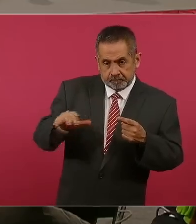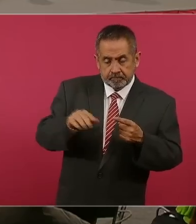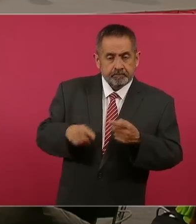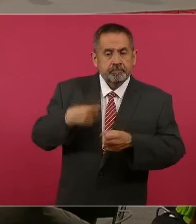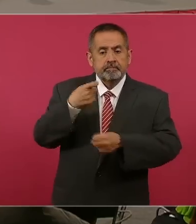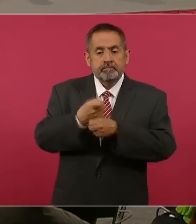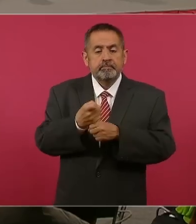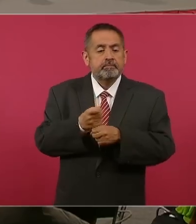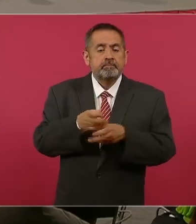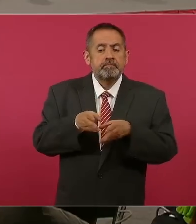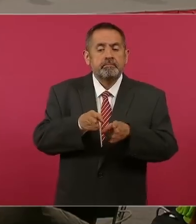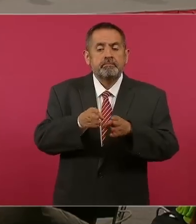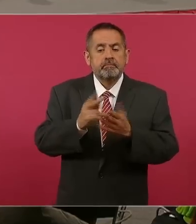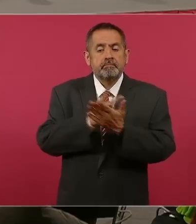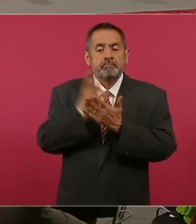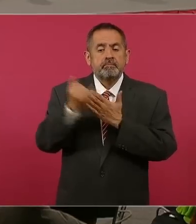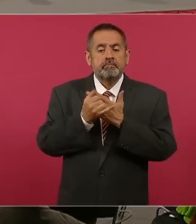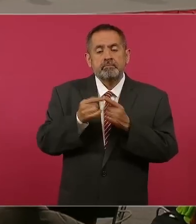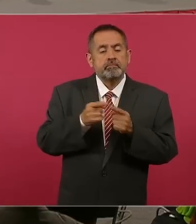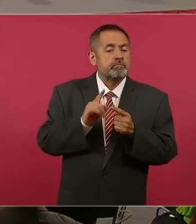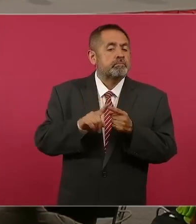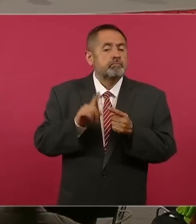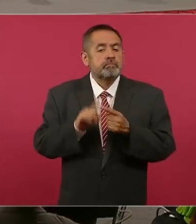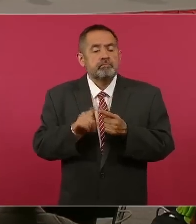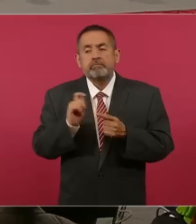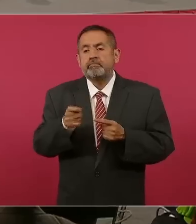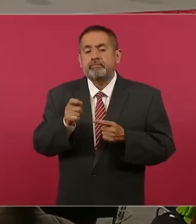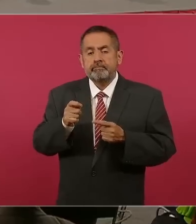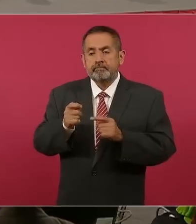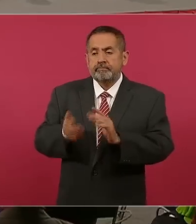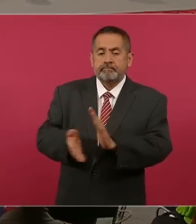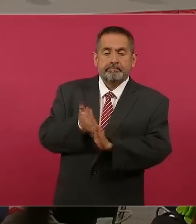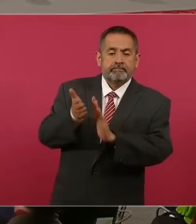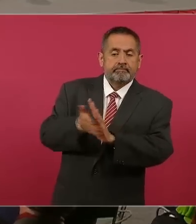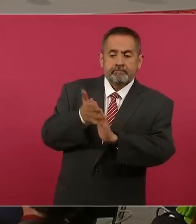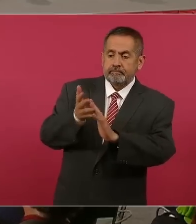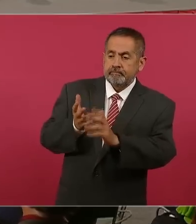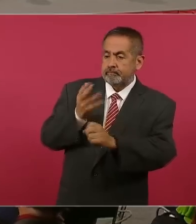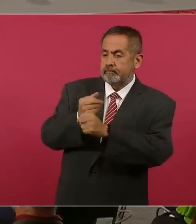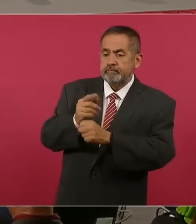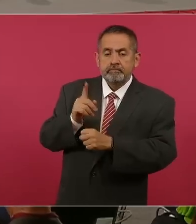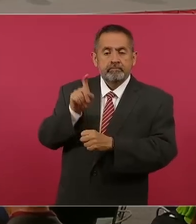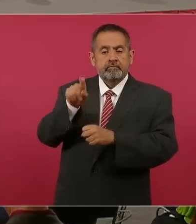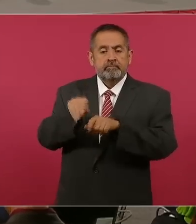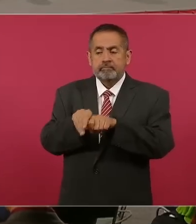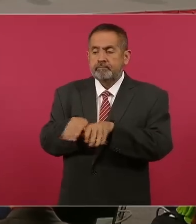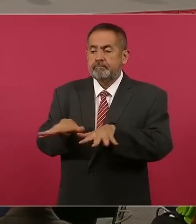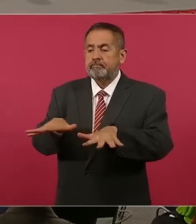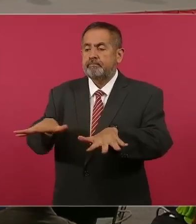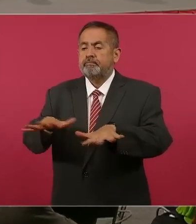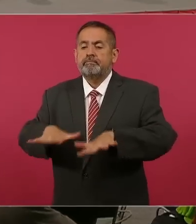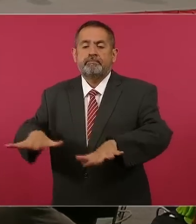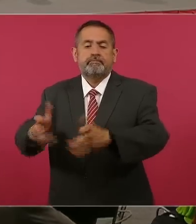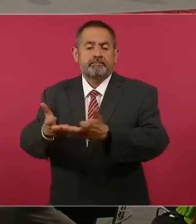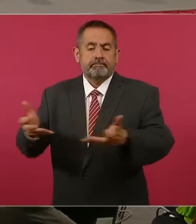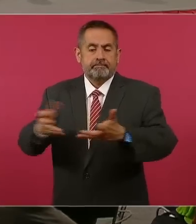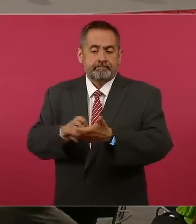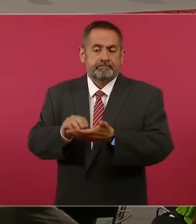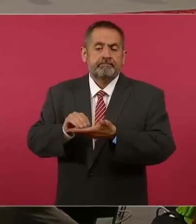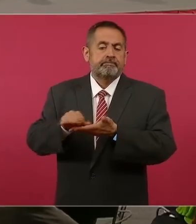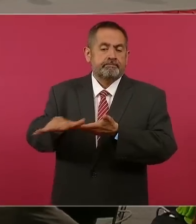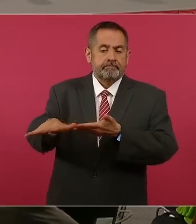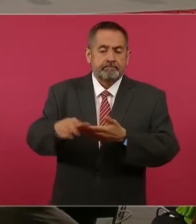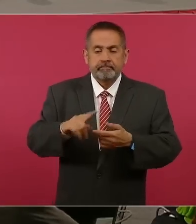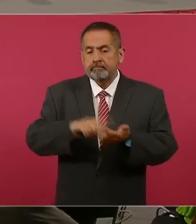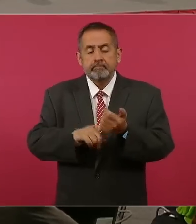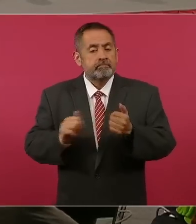primer vertiente del proyecto tiene que ver con la construcción de la zona de riego Picachos. ¿Cuáles son los objetivos de este proyecto?